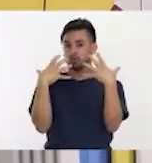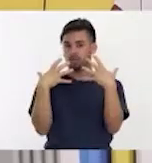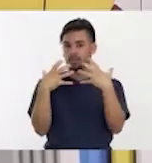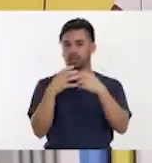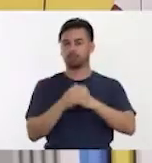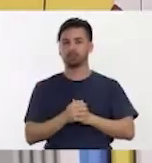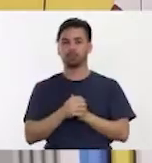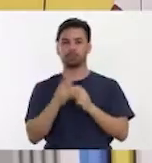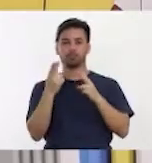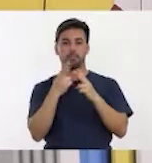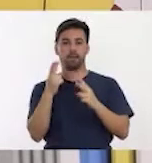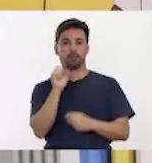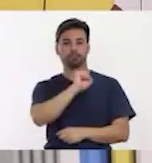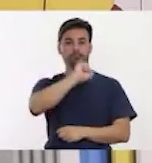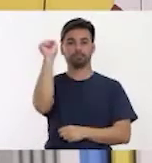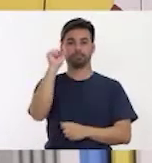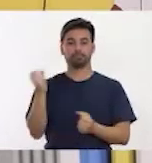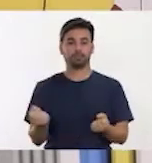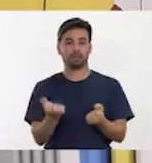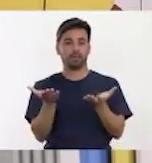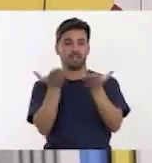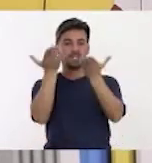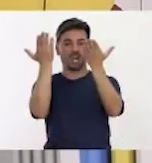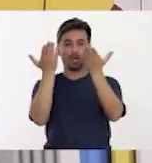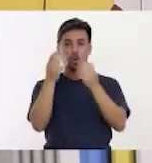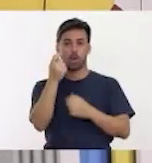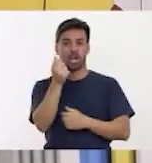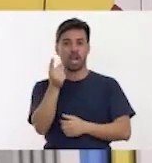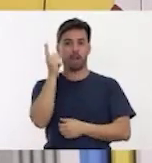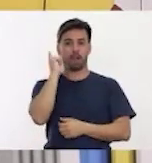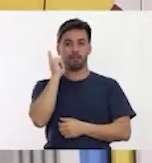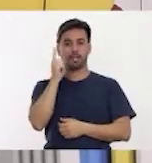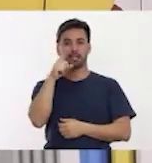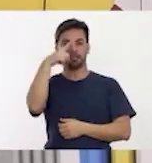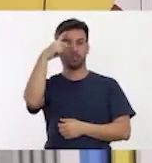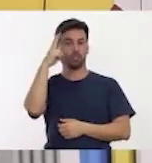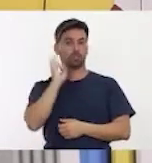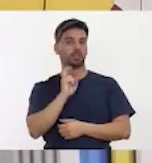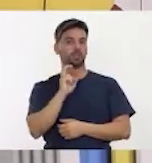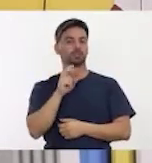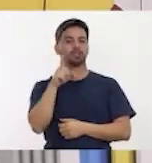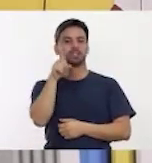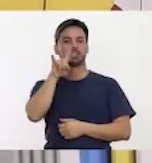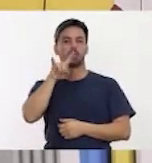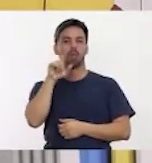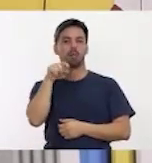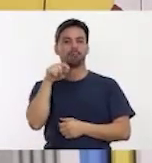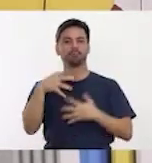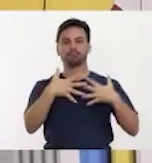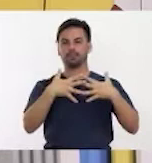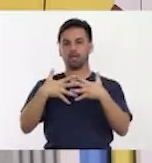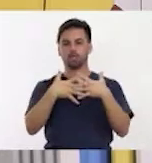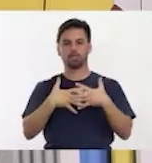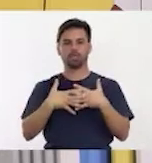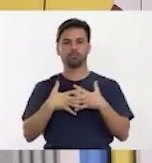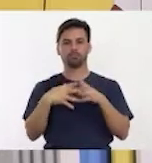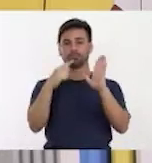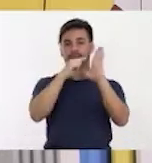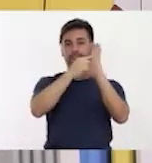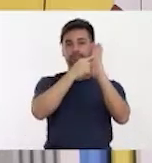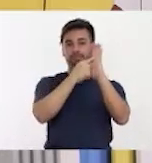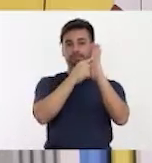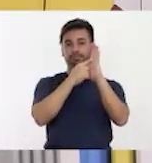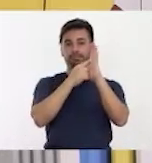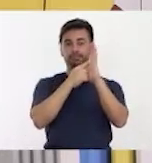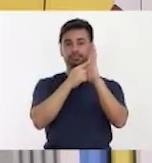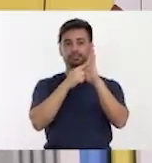Son tres los factores que van a determinar la evolución y desarrollo del capitalismo en el siglo XIX